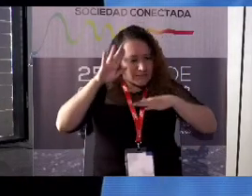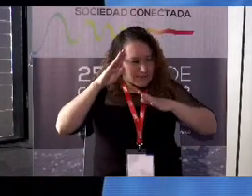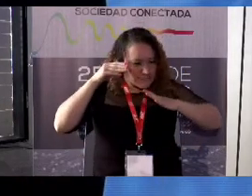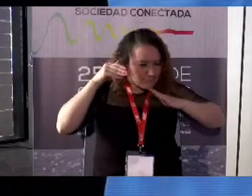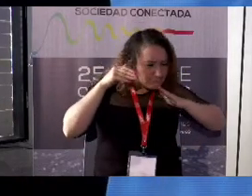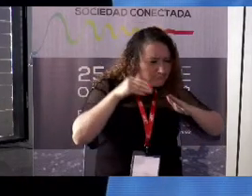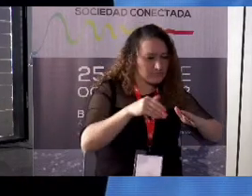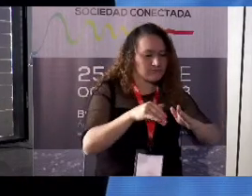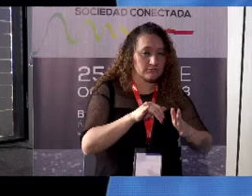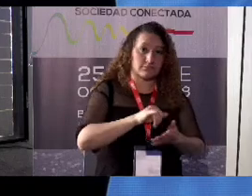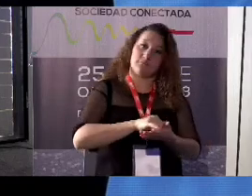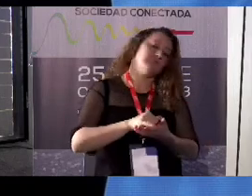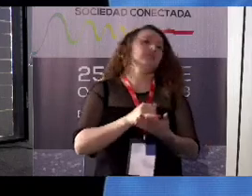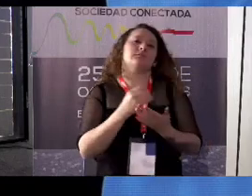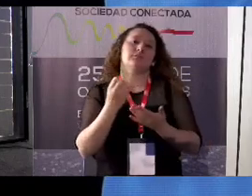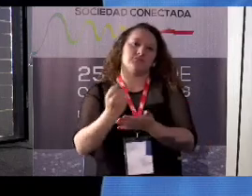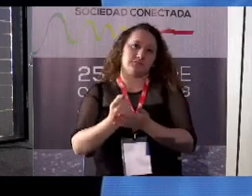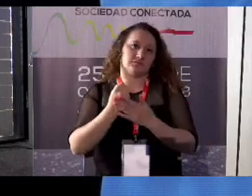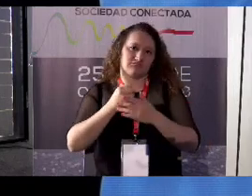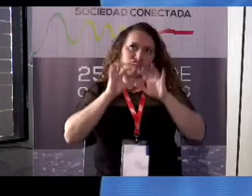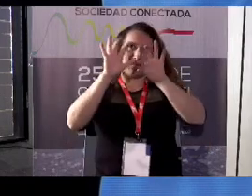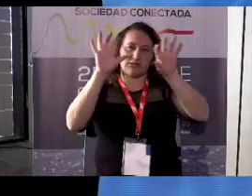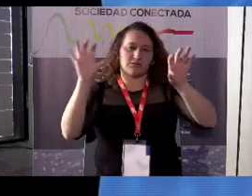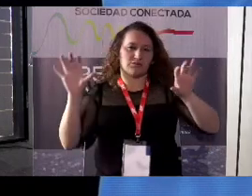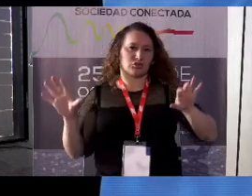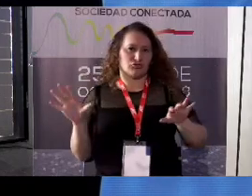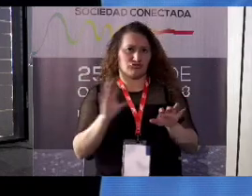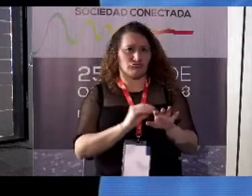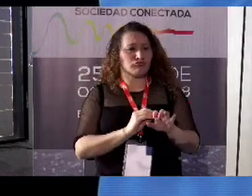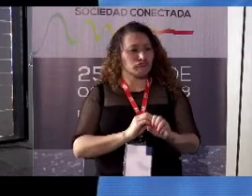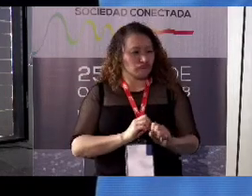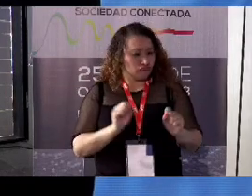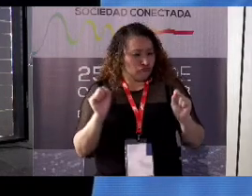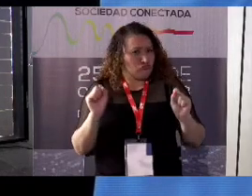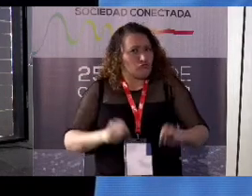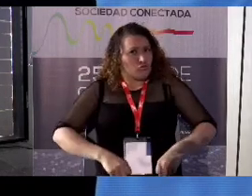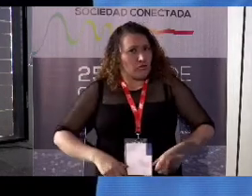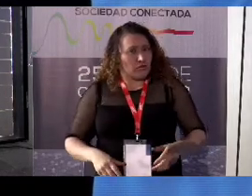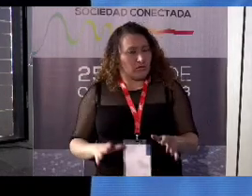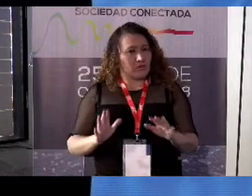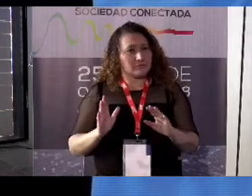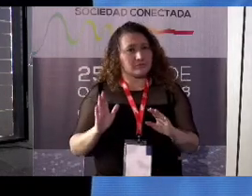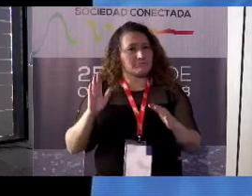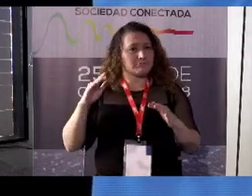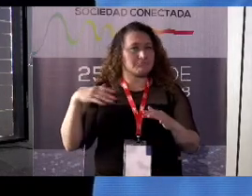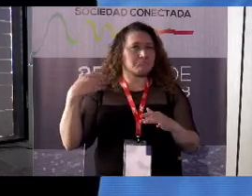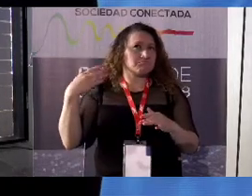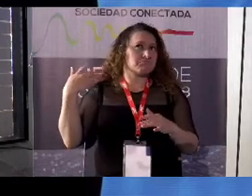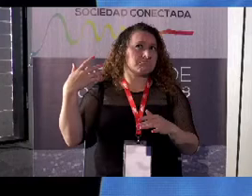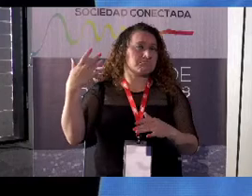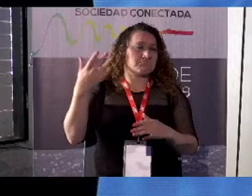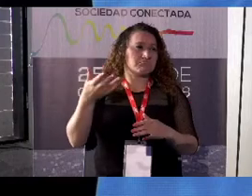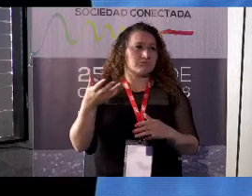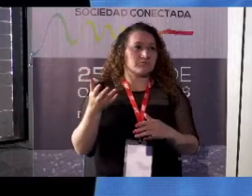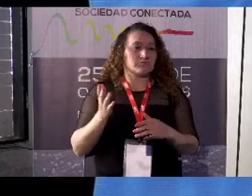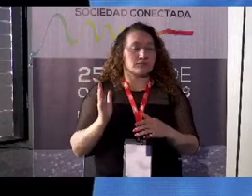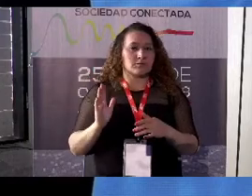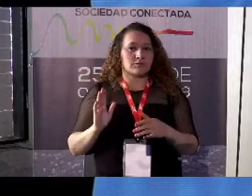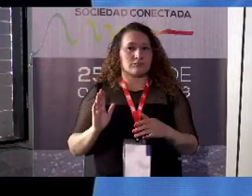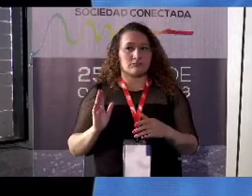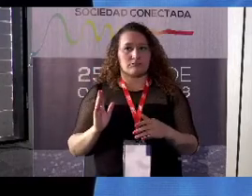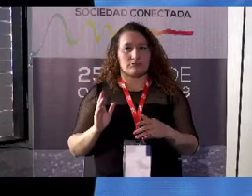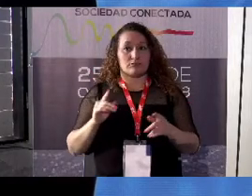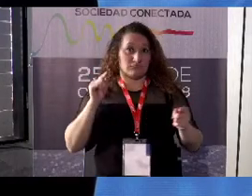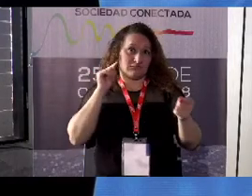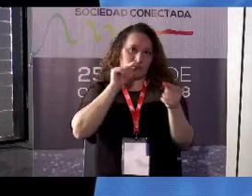definitiva con la colaboración de los países podría ha que en algún momento estamos con la